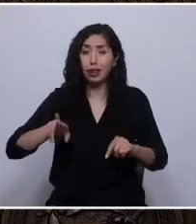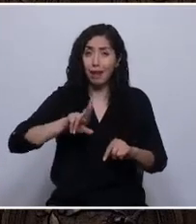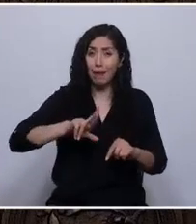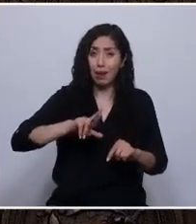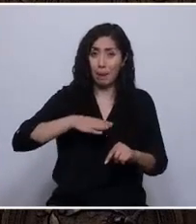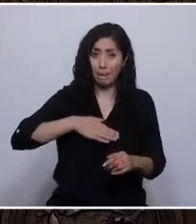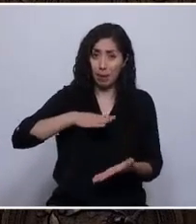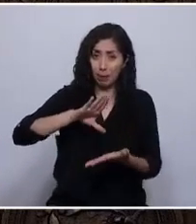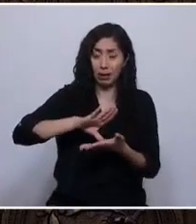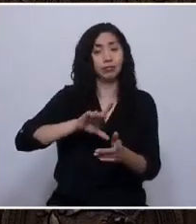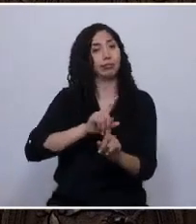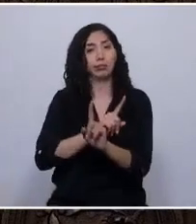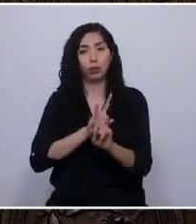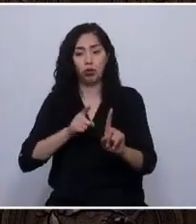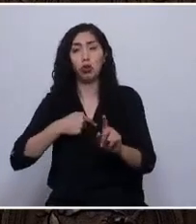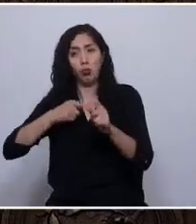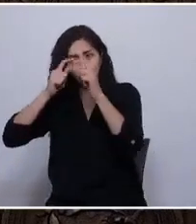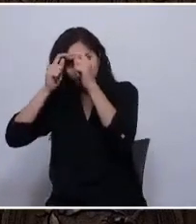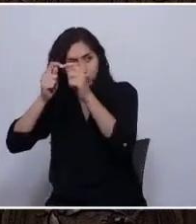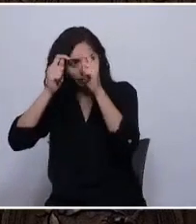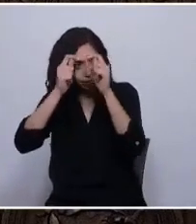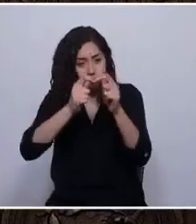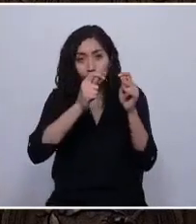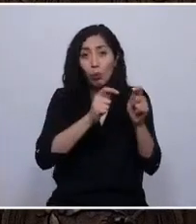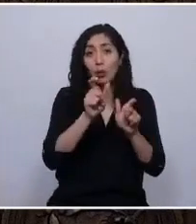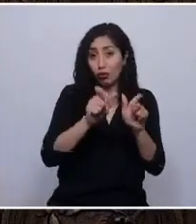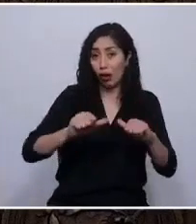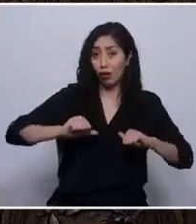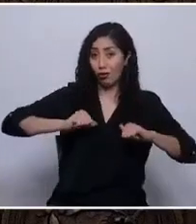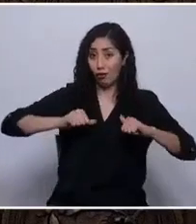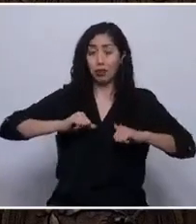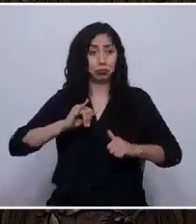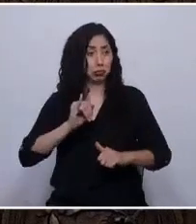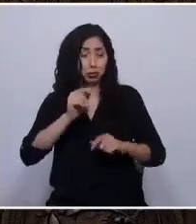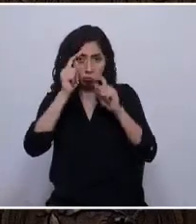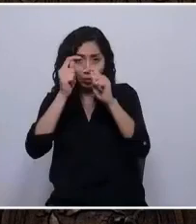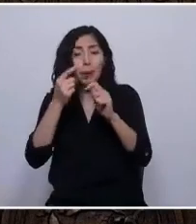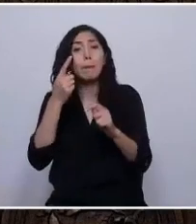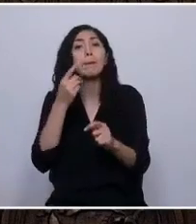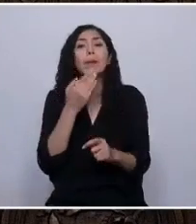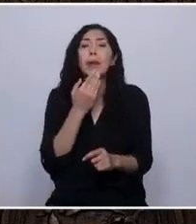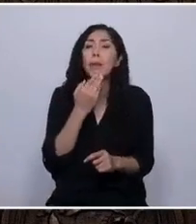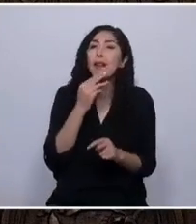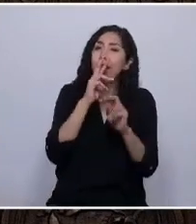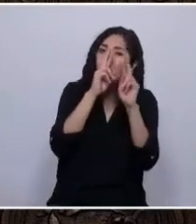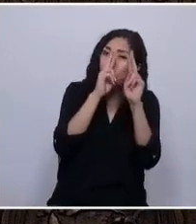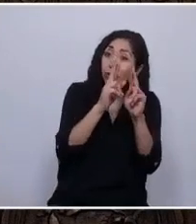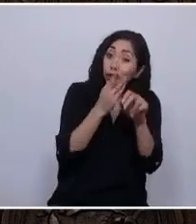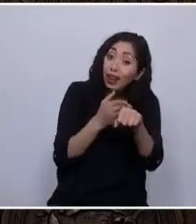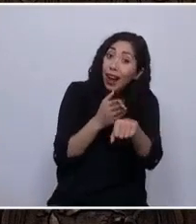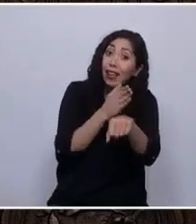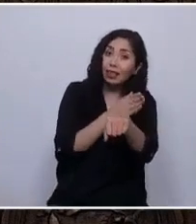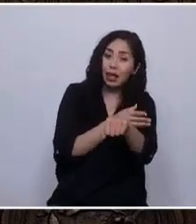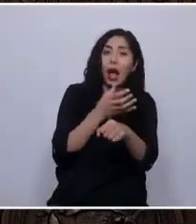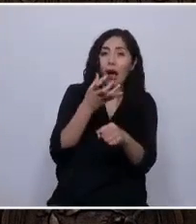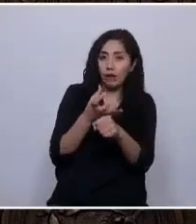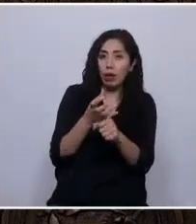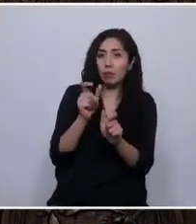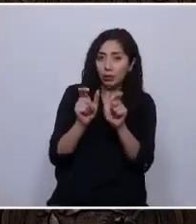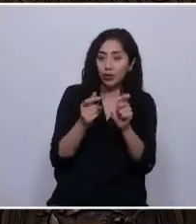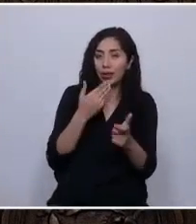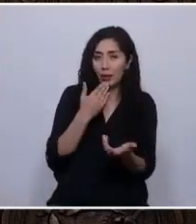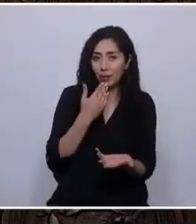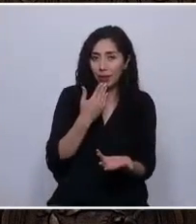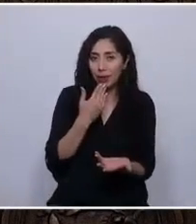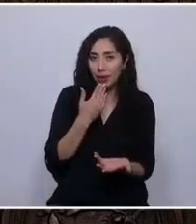emociona el futuro y admiro la capacidad de las nuevas generaciones, reconozco y respeto el hecho de que antes de nosotros vinieron otros. Por eso